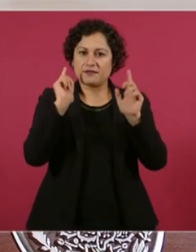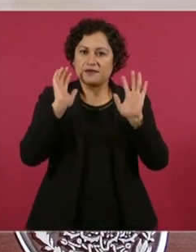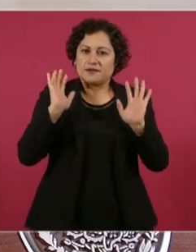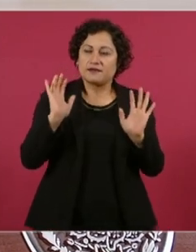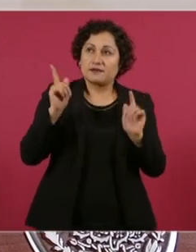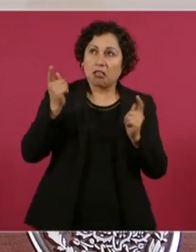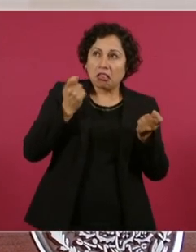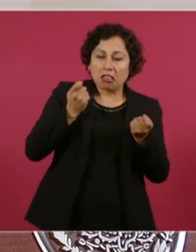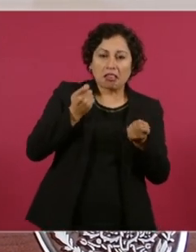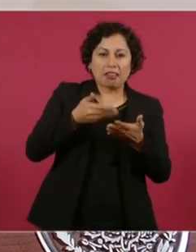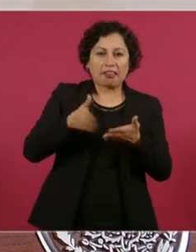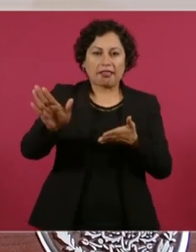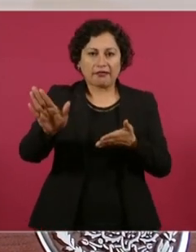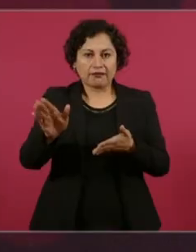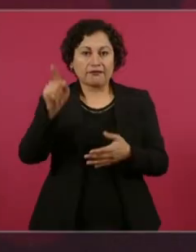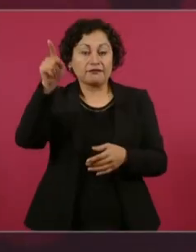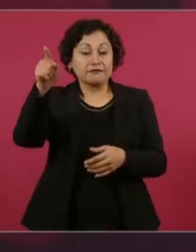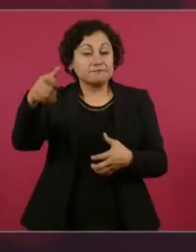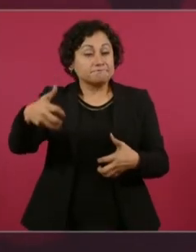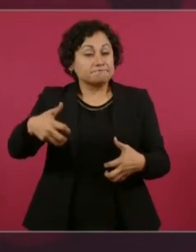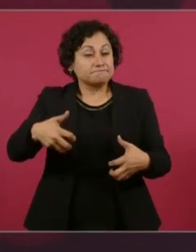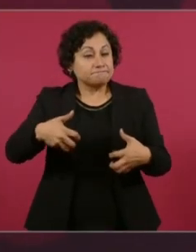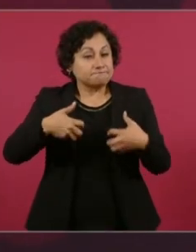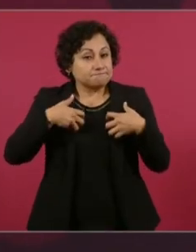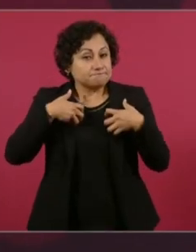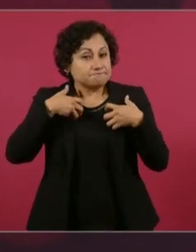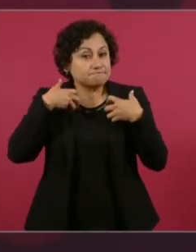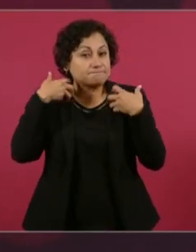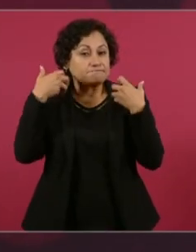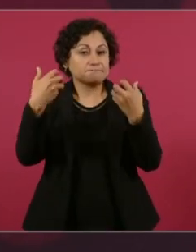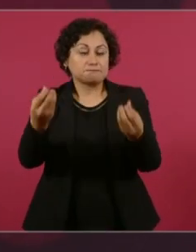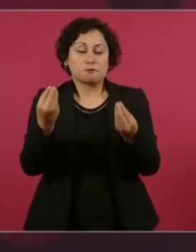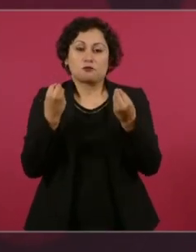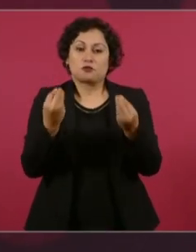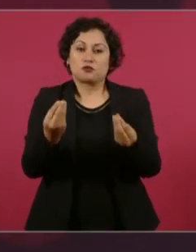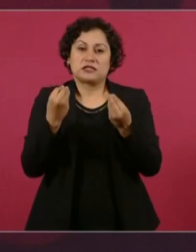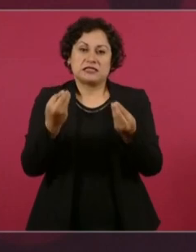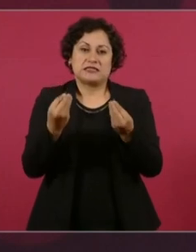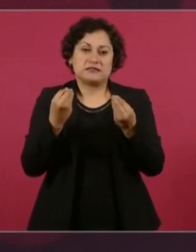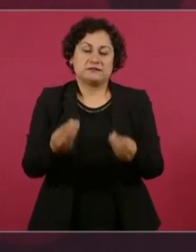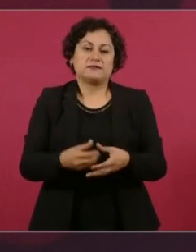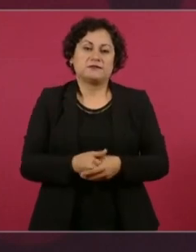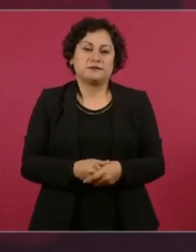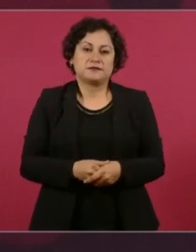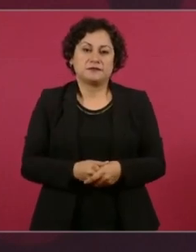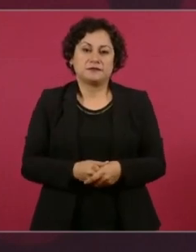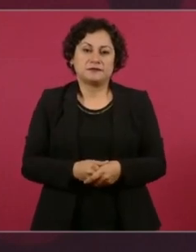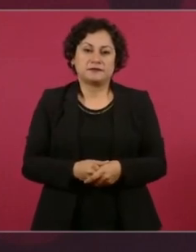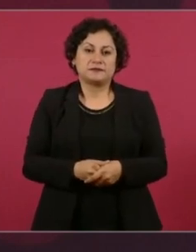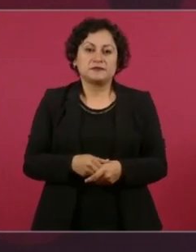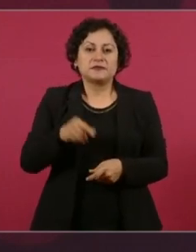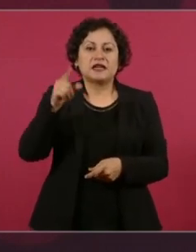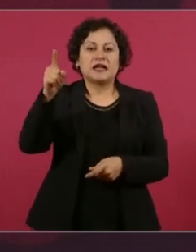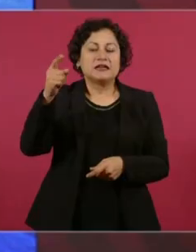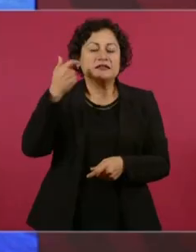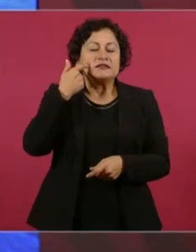el que se utilice la palabra pueblo,